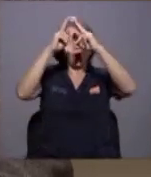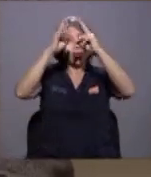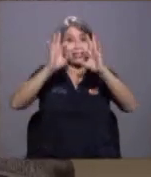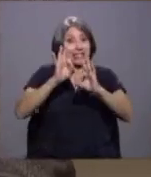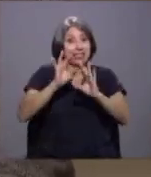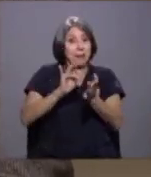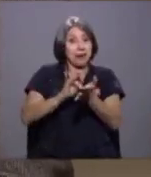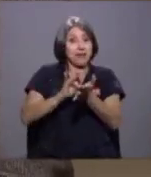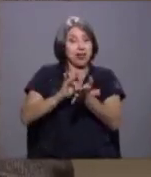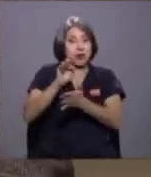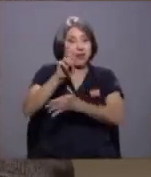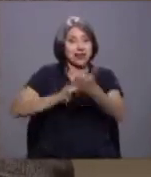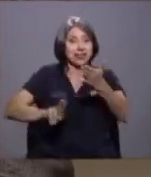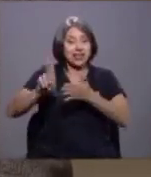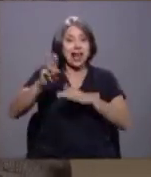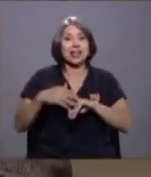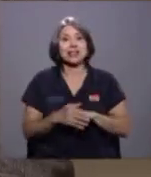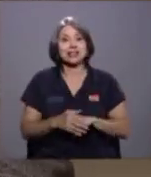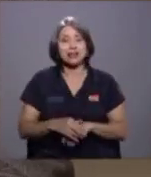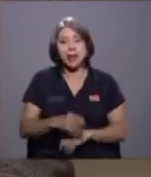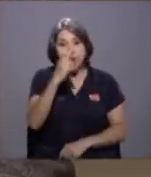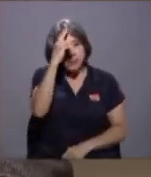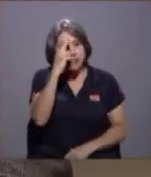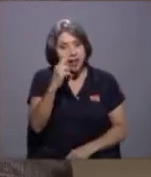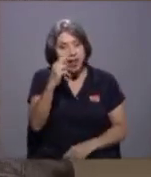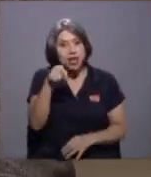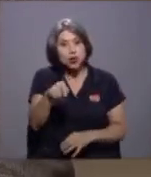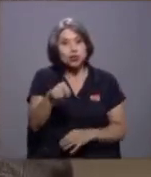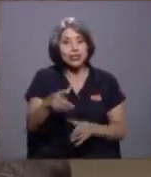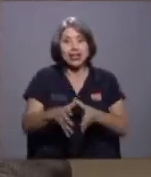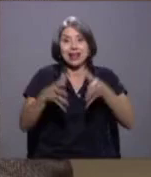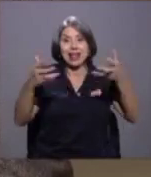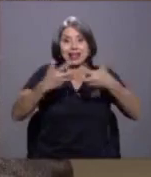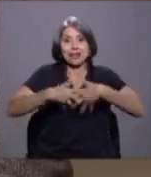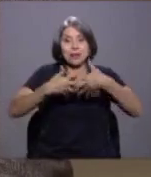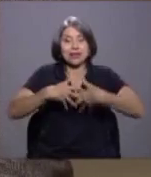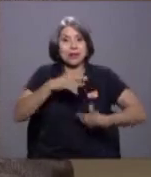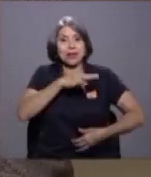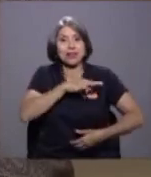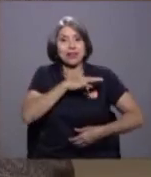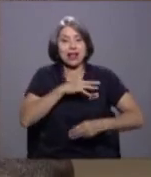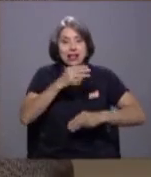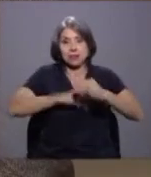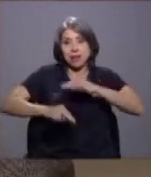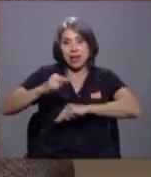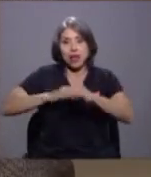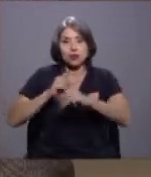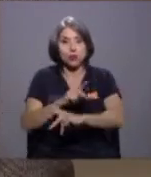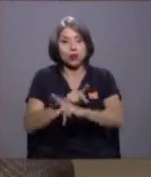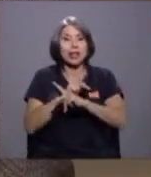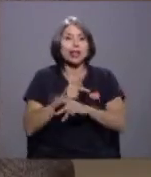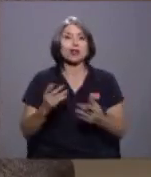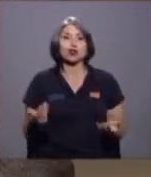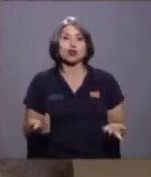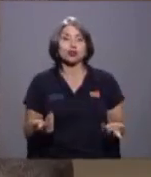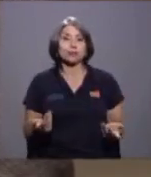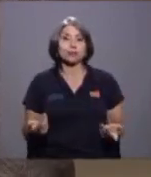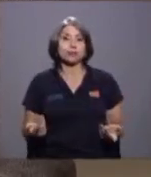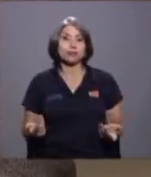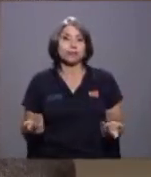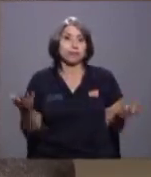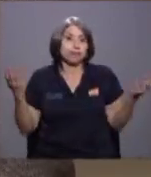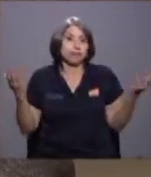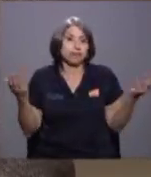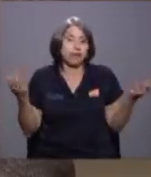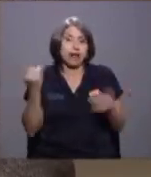privilegios de las grandes empresas beneficiarias de los mercados protegidos, ¿verdad? De ahí, al